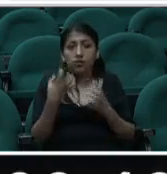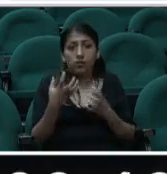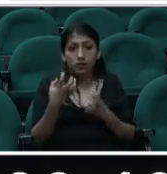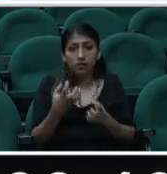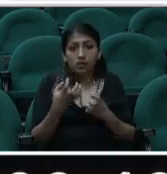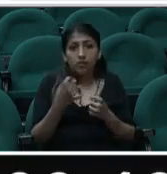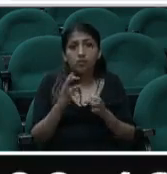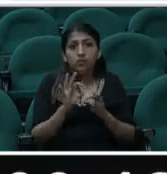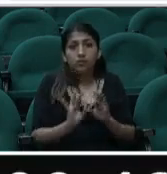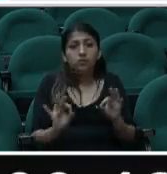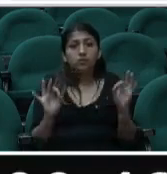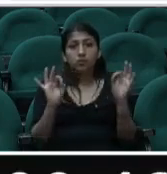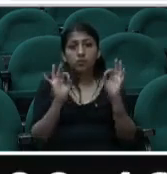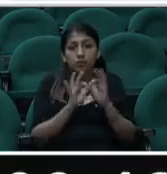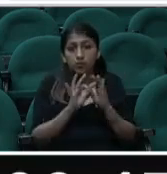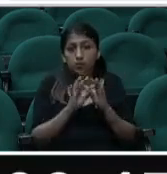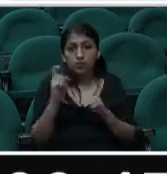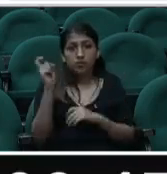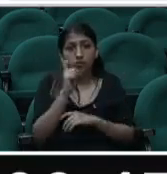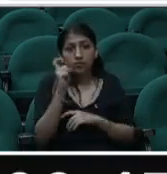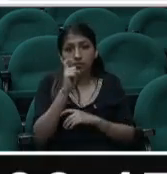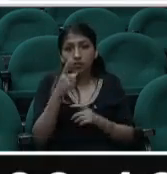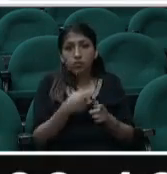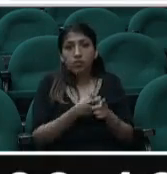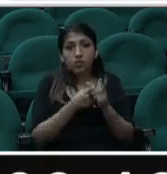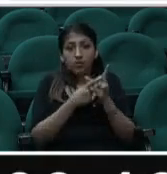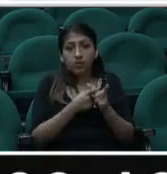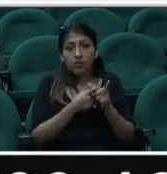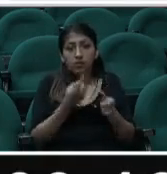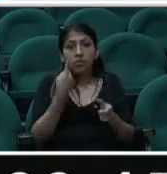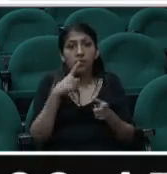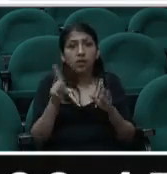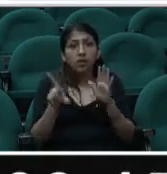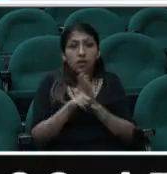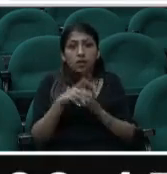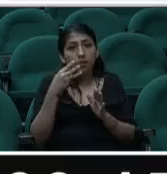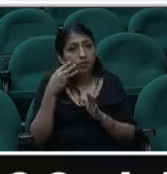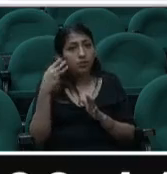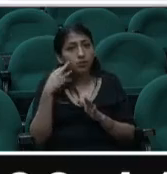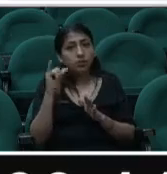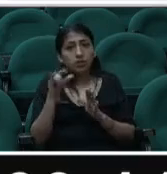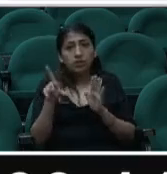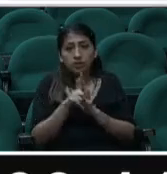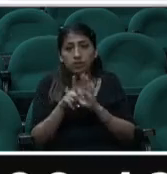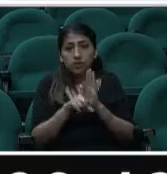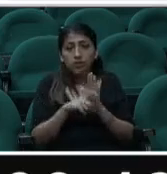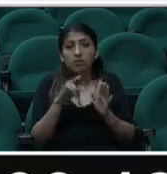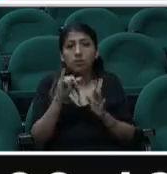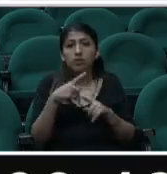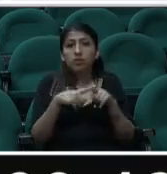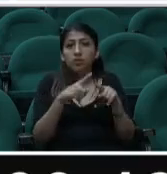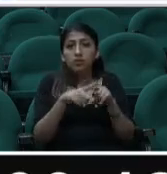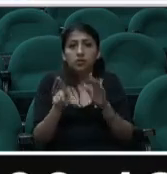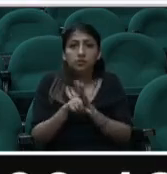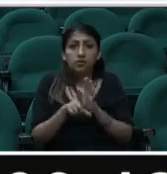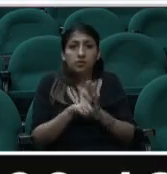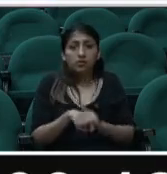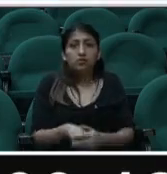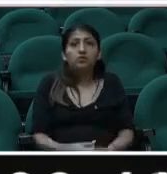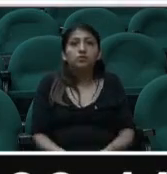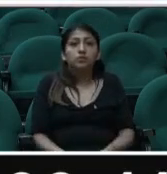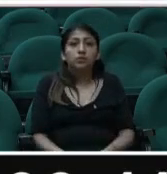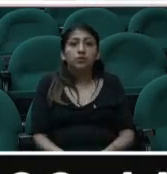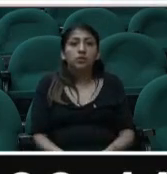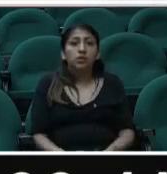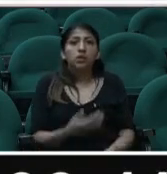es eminentemente necesaria y urgente para la ley amazónica y su reglamento y para las demás leyes muchas